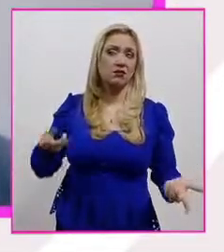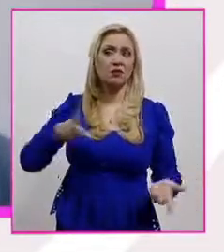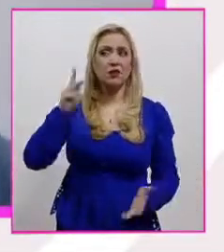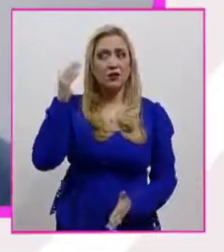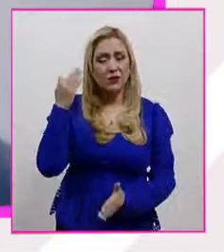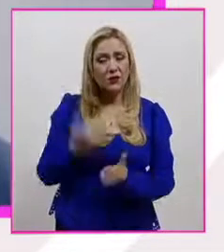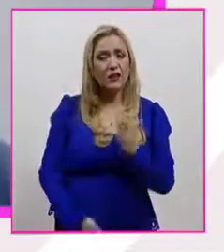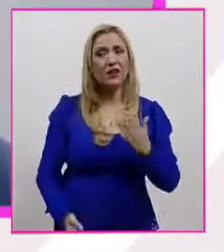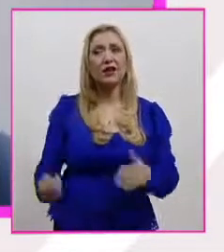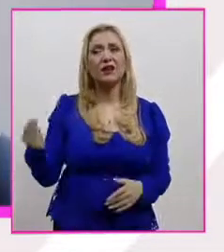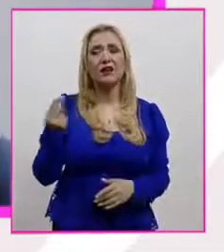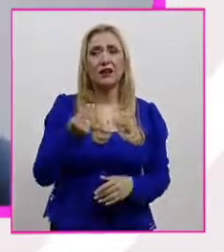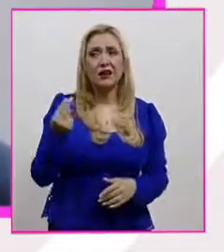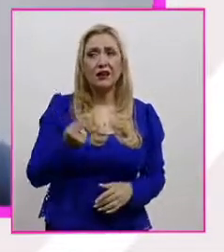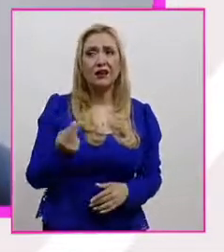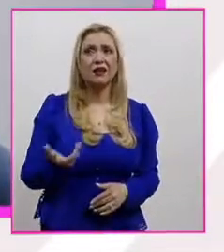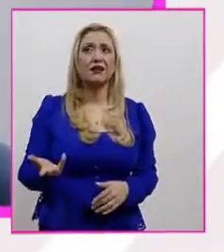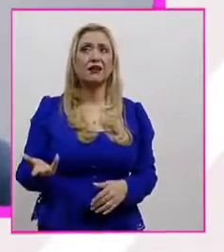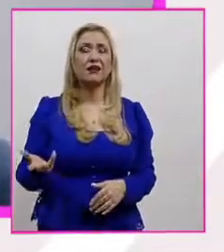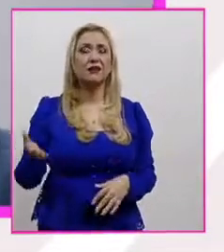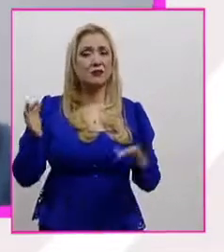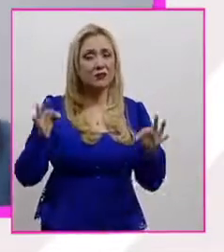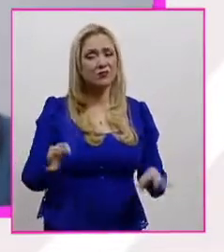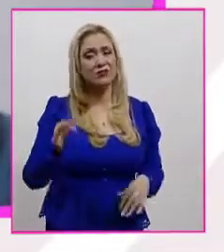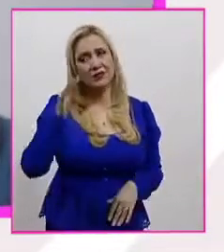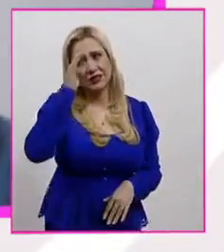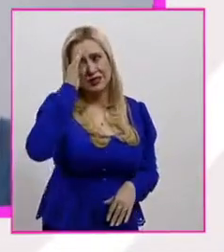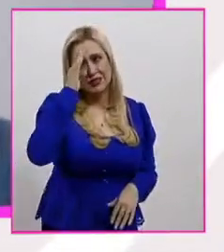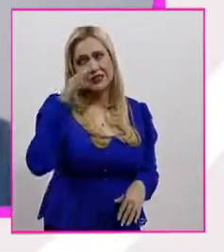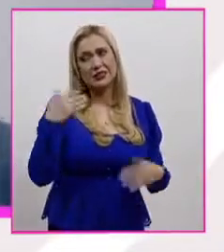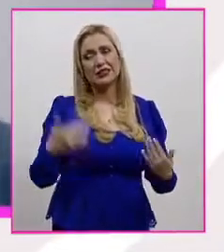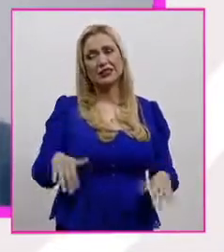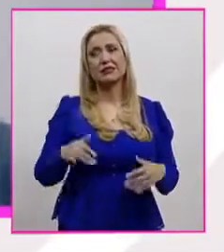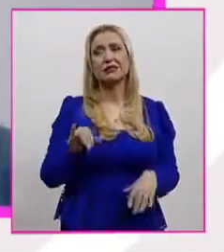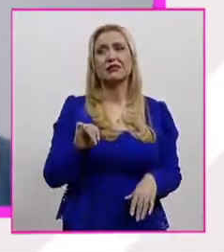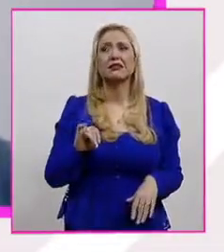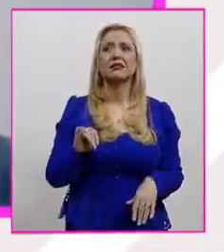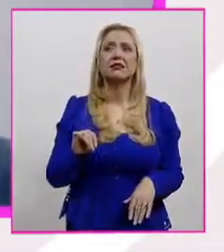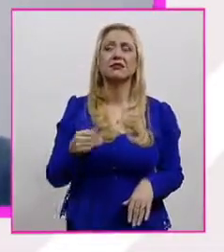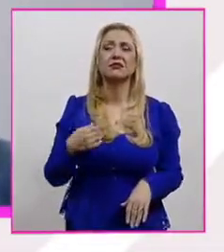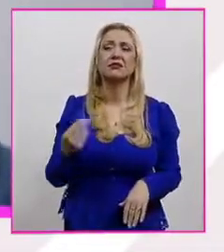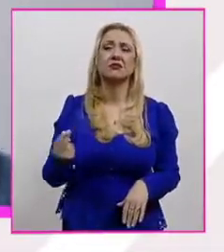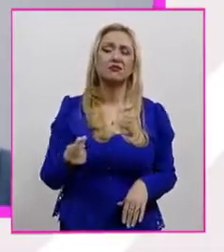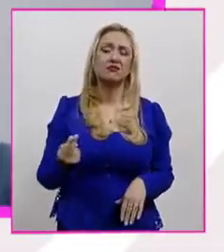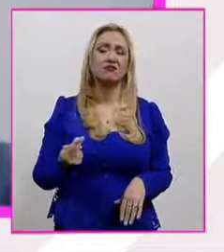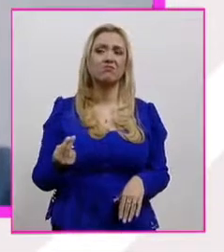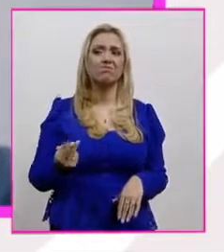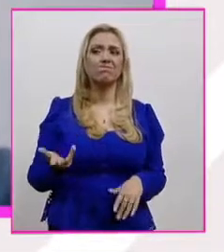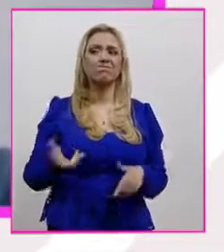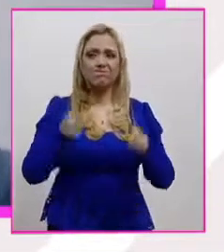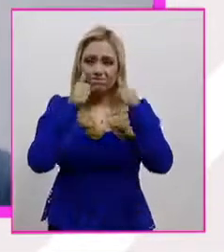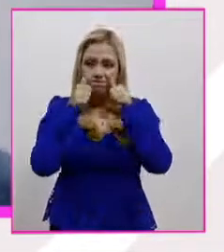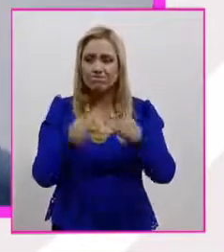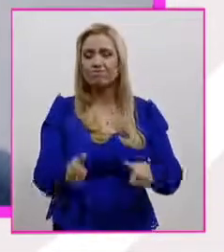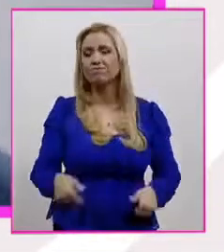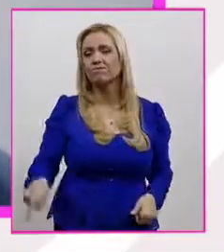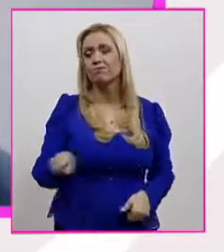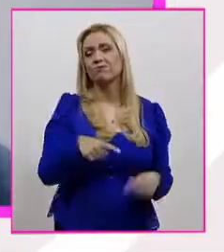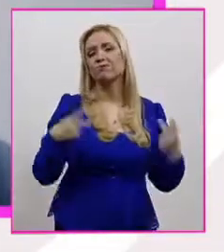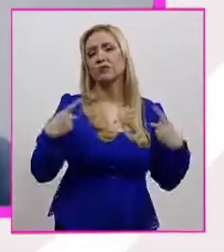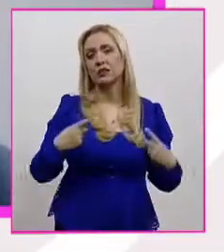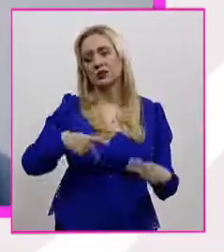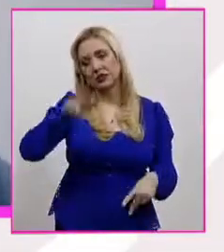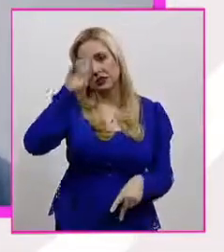falta también que se implemente, que sea considerado desde la parte de política pública para realmente atender a la dignidad de las